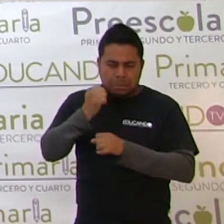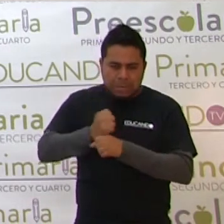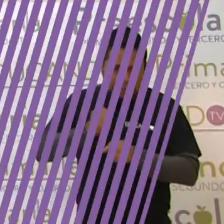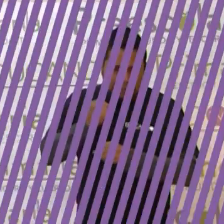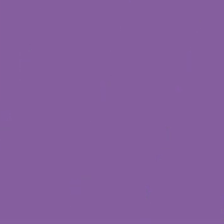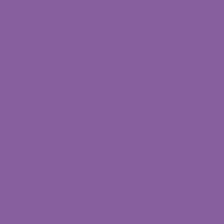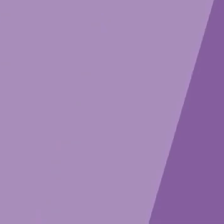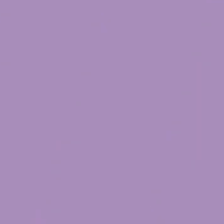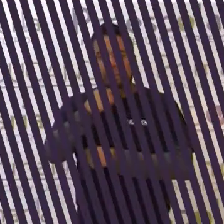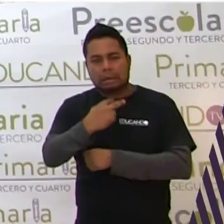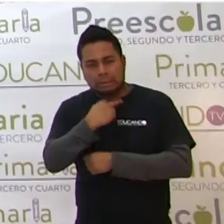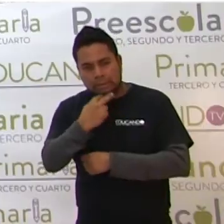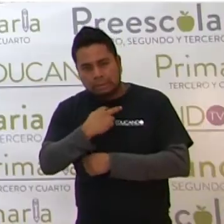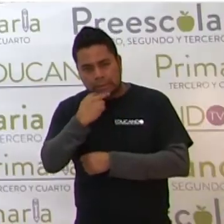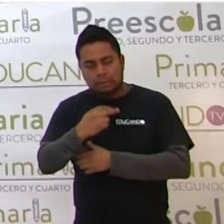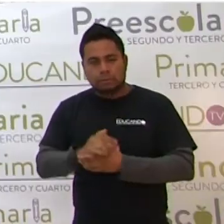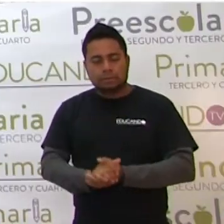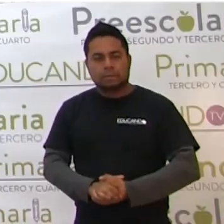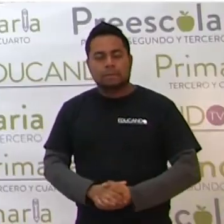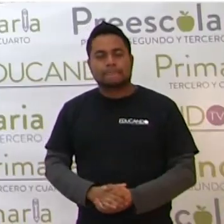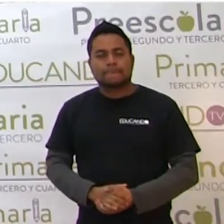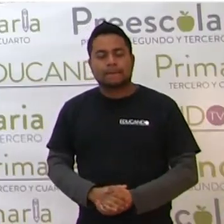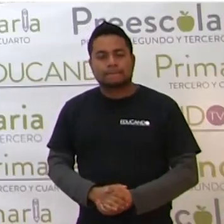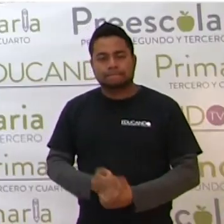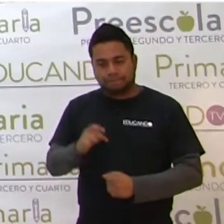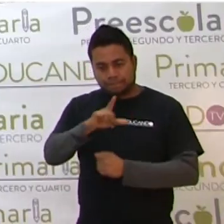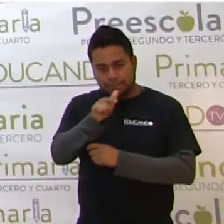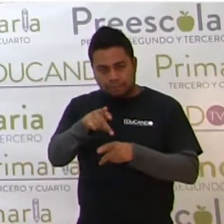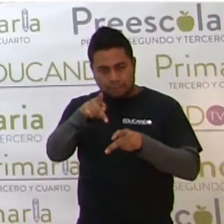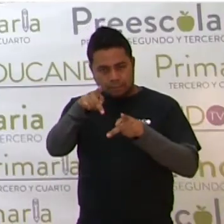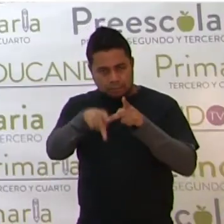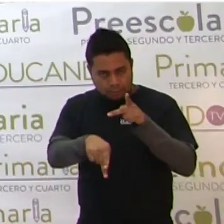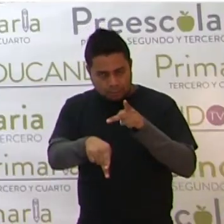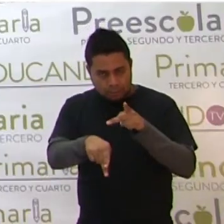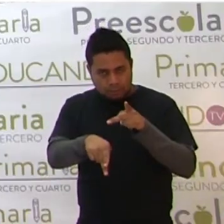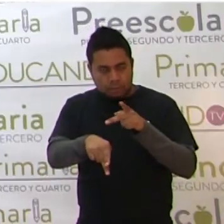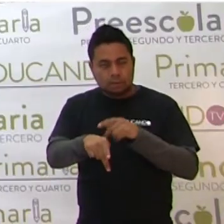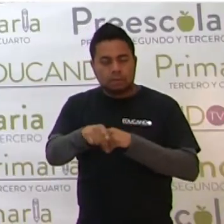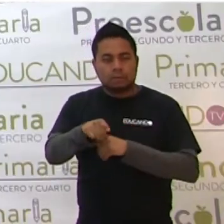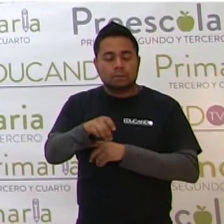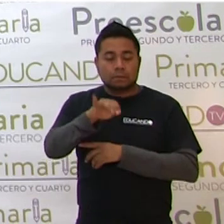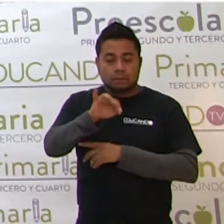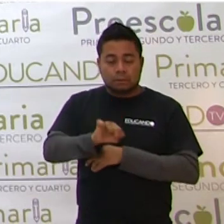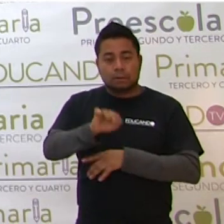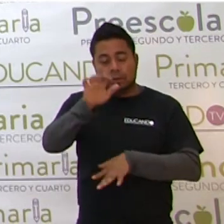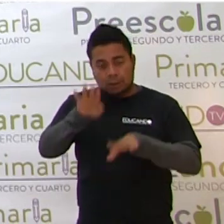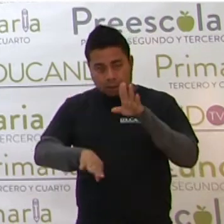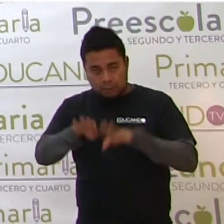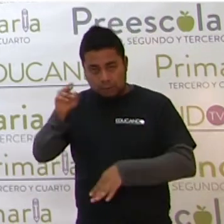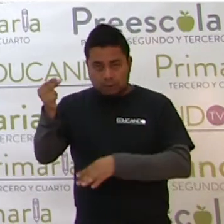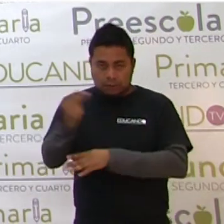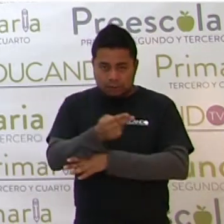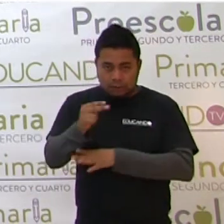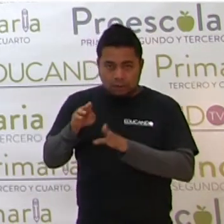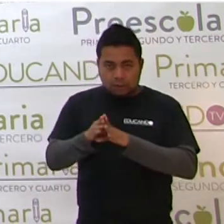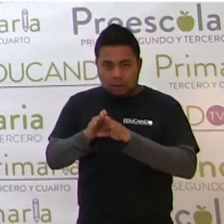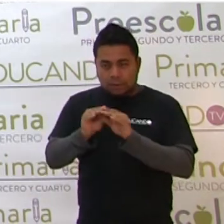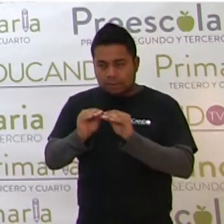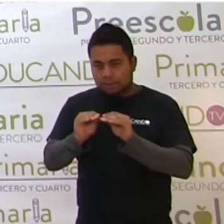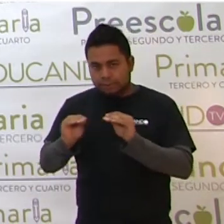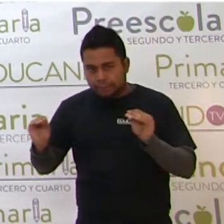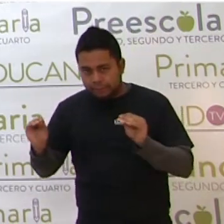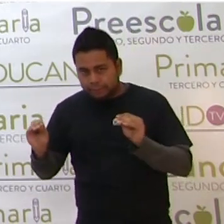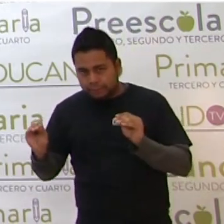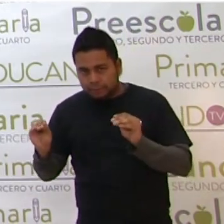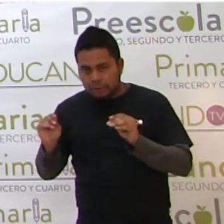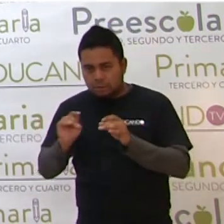practicando. Bien, de ahí vamos a la pausa. Hay momentos en que sí necesitamos un poquito del silencio, ya